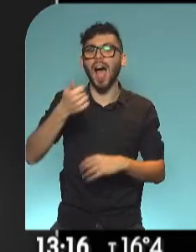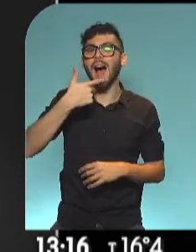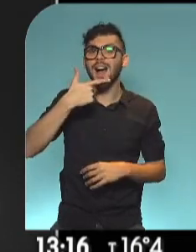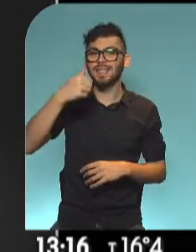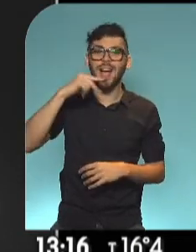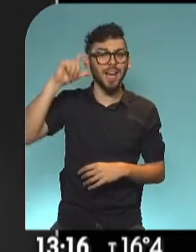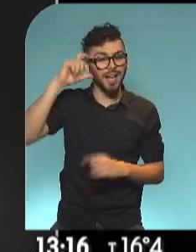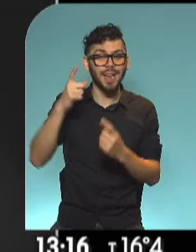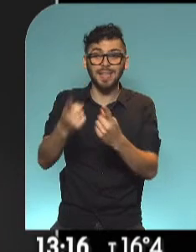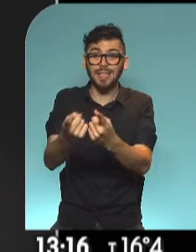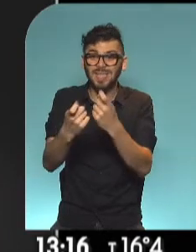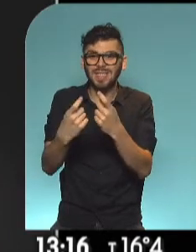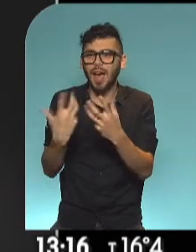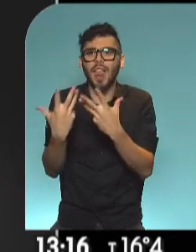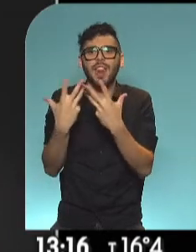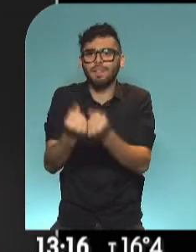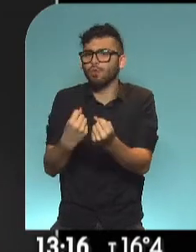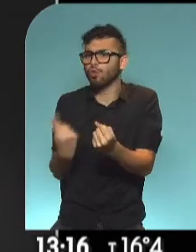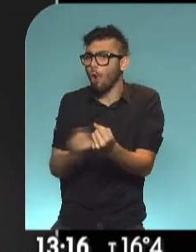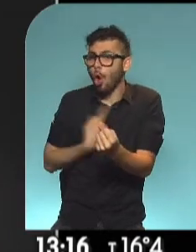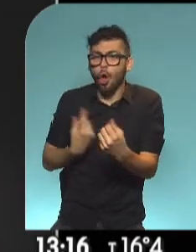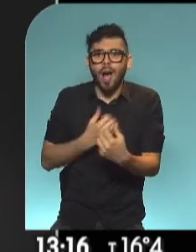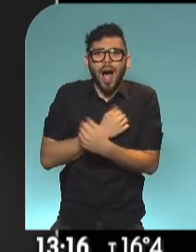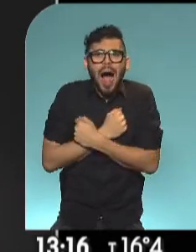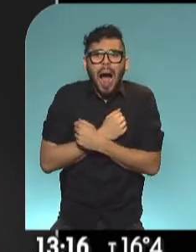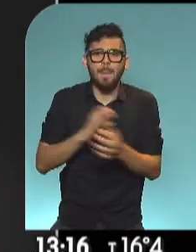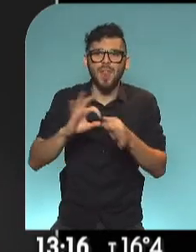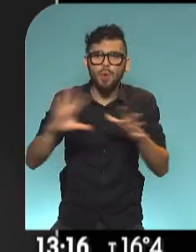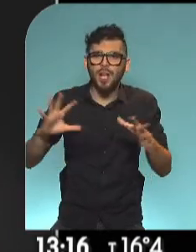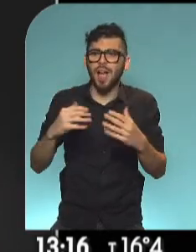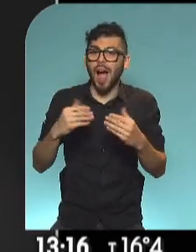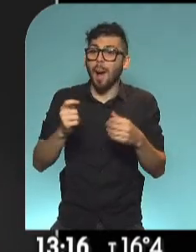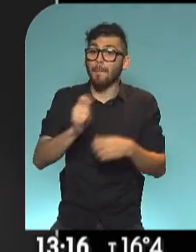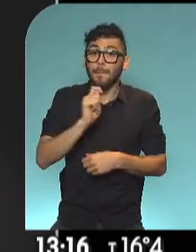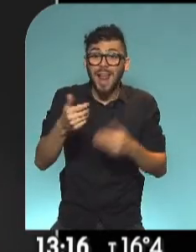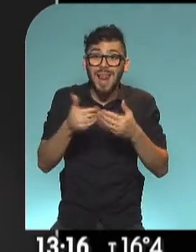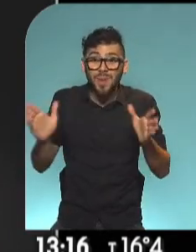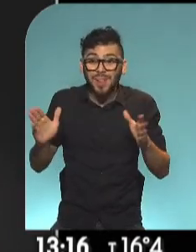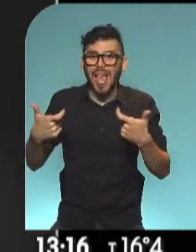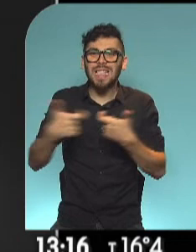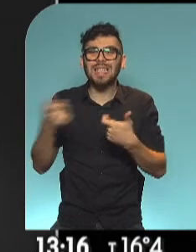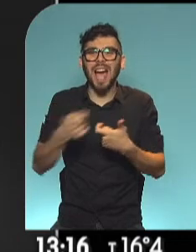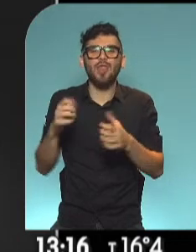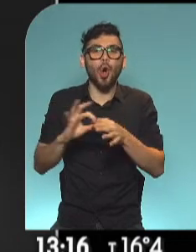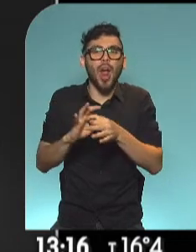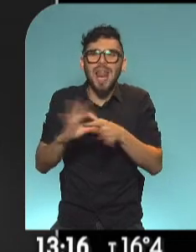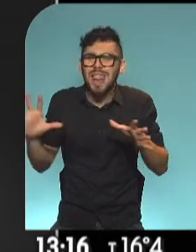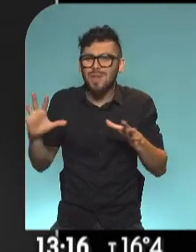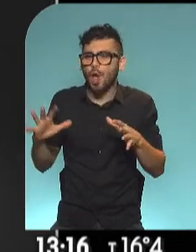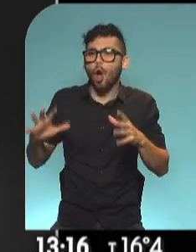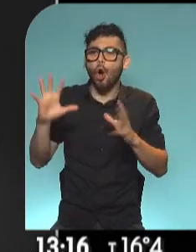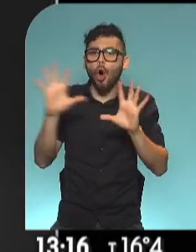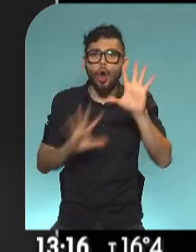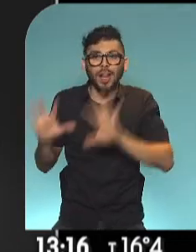defendido por todos aquellos de nosotros que amamos la democracia, que amamos la libertad de prensa, la libertad sindical, la libertad de organización.